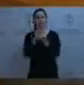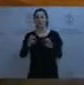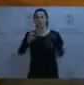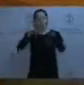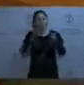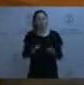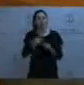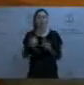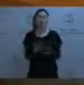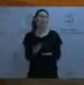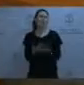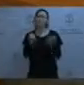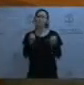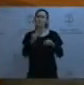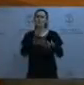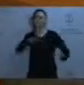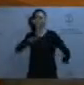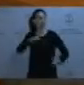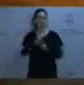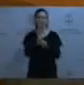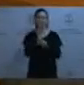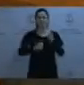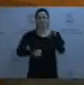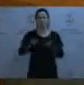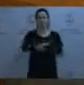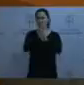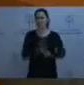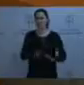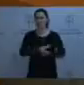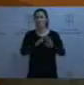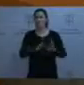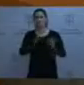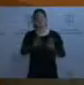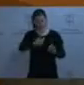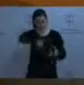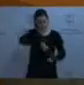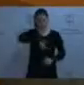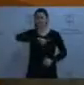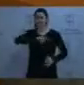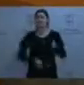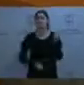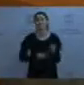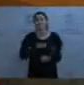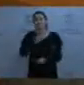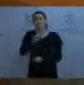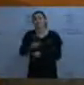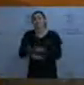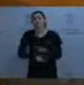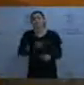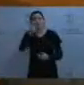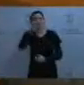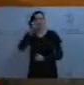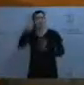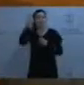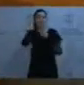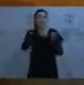contra ellas. Pero mire, señoría, ya que la hemos decidido hacer, bueno, ¿por qué no intentar hacerla del modo